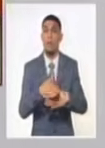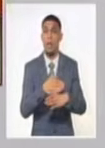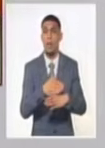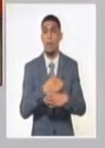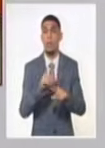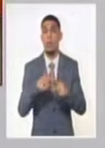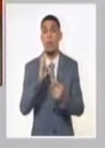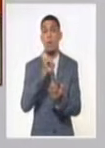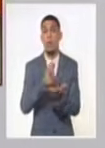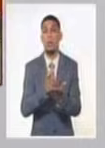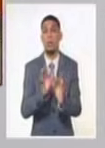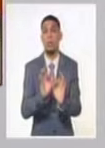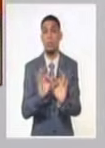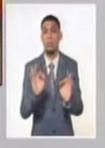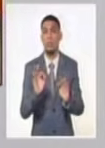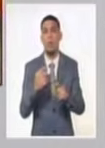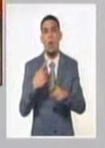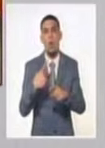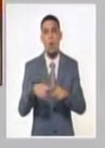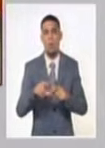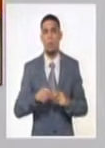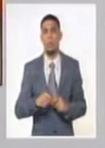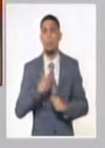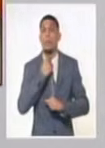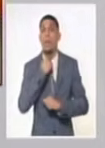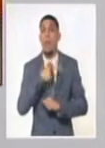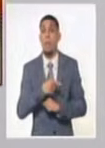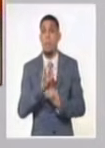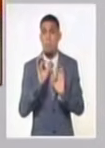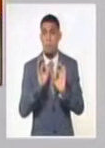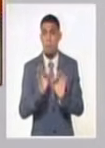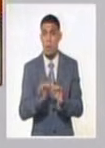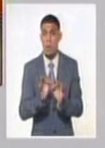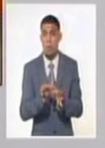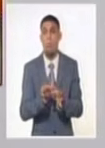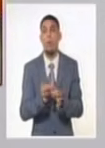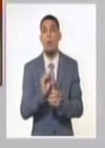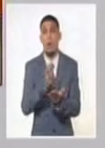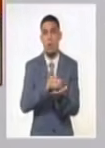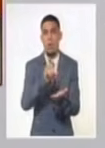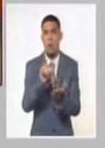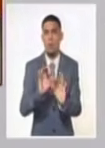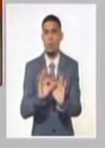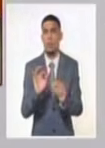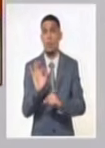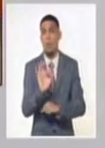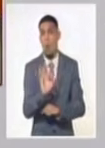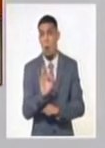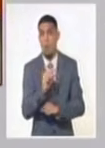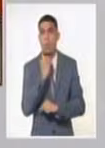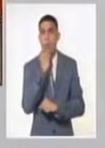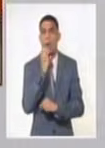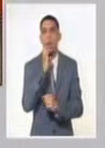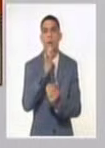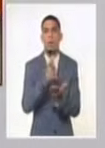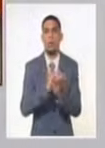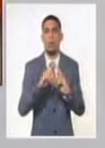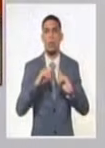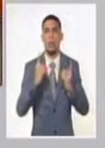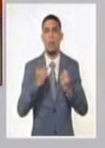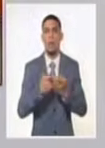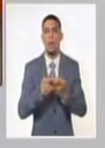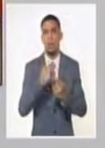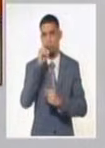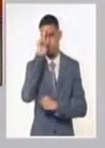especial, es decir, acogidos en cualquier contexto, sea en el contexto de los propios escenarios de las instituciones especializadas o incluso en la educación general, también la hospitalaria,